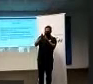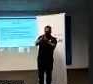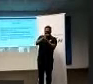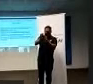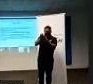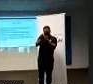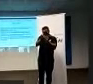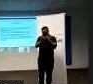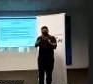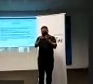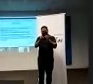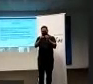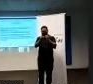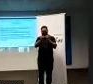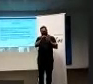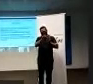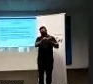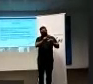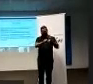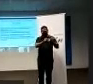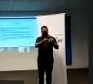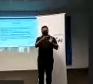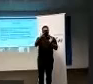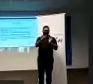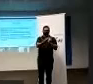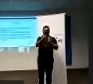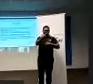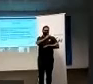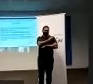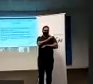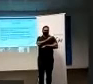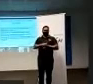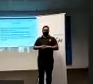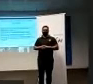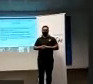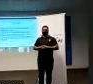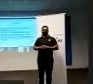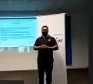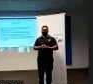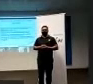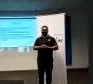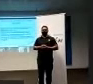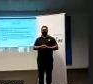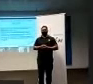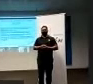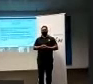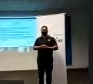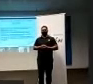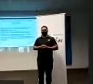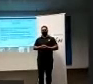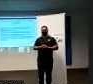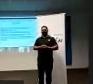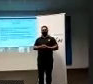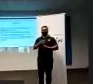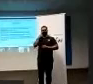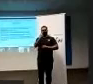30 microgramos de este ARN mensajero altamente purificado, incluido en las nanopartículas lipídicas. Estas